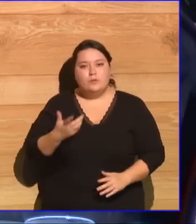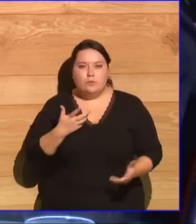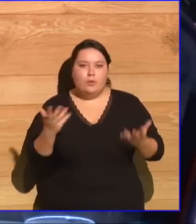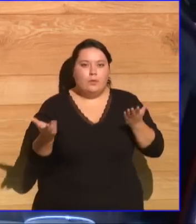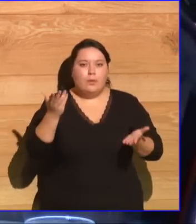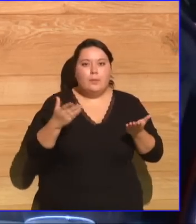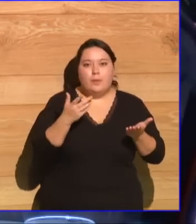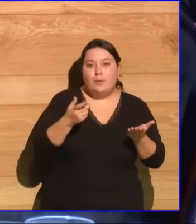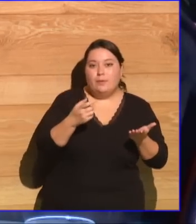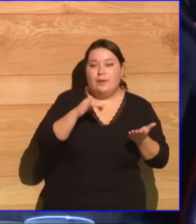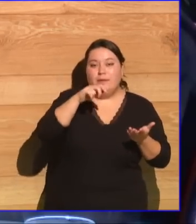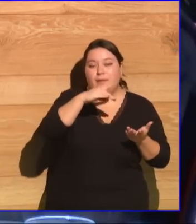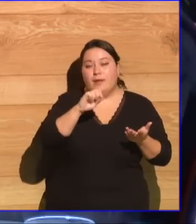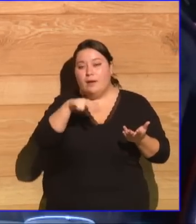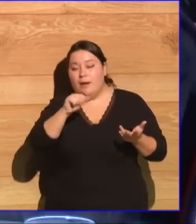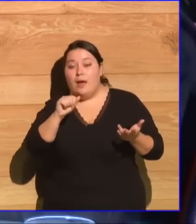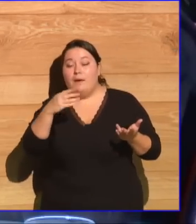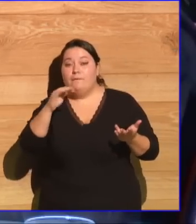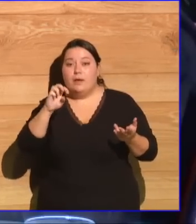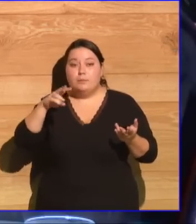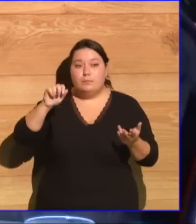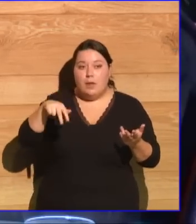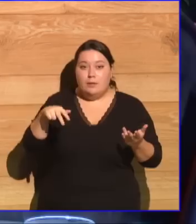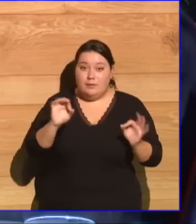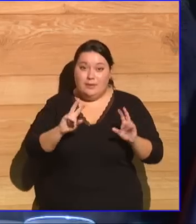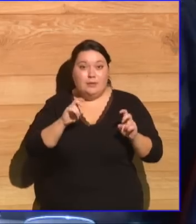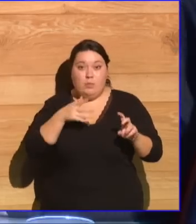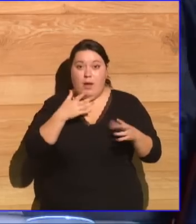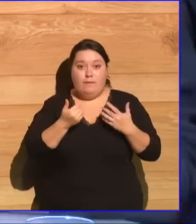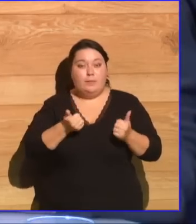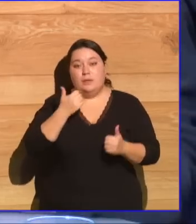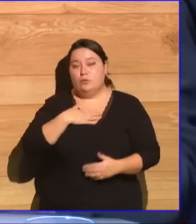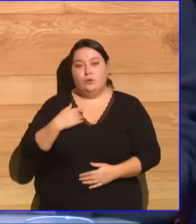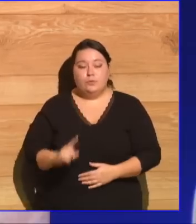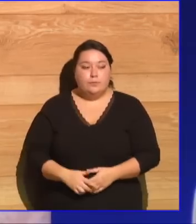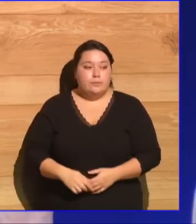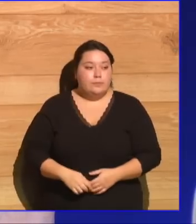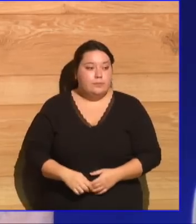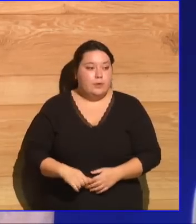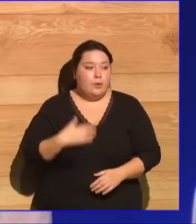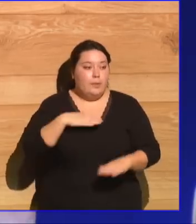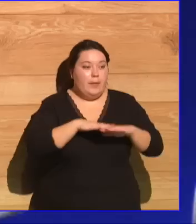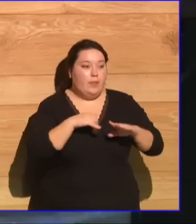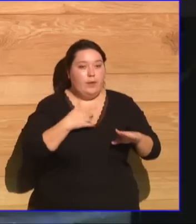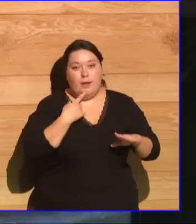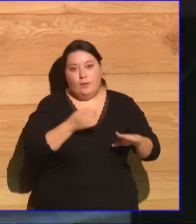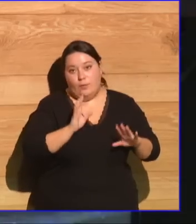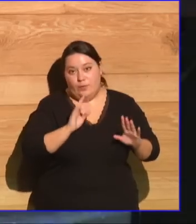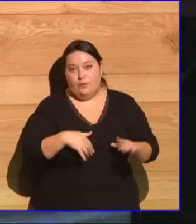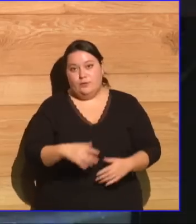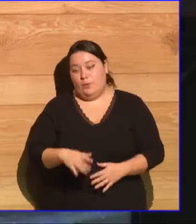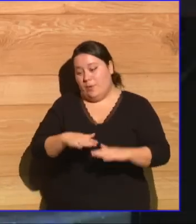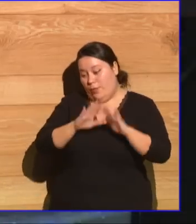Batman-Indiana Jones y me sucedía también con lo de la habitación. Y no quiero hablar más de este tema. Vale, no... Perdona que te hayamos sacado el tema, Juan.